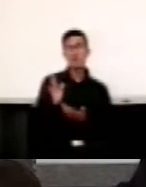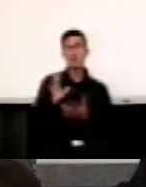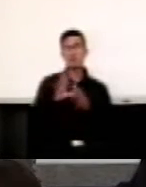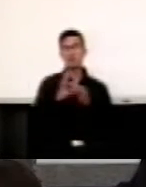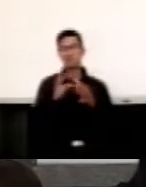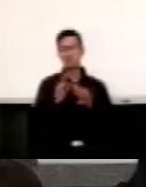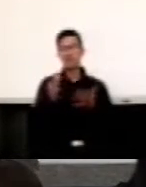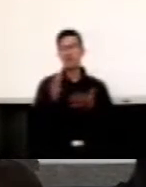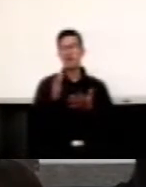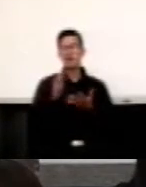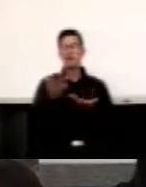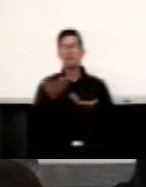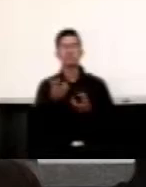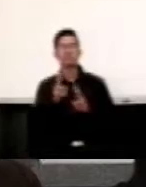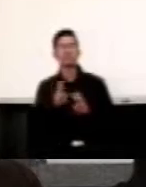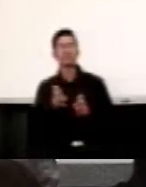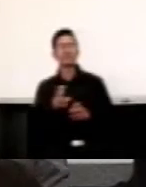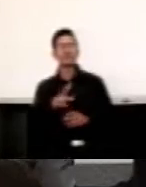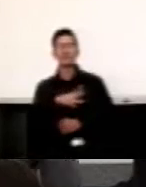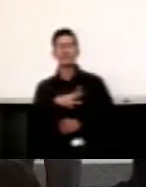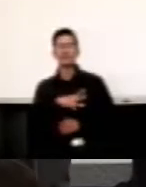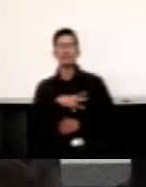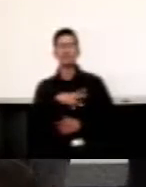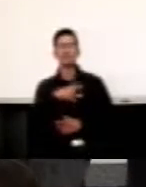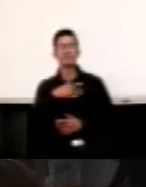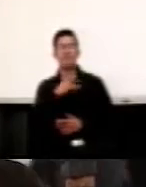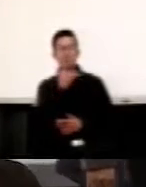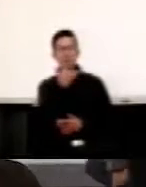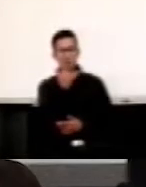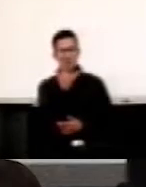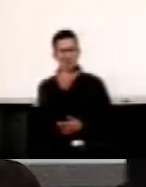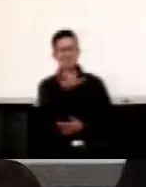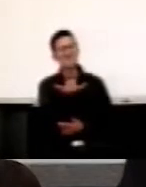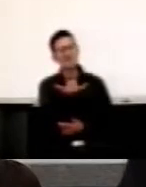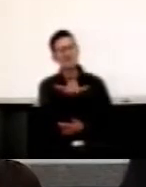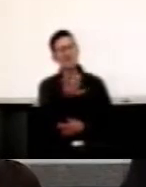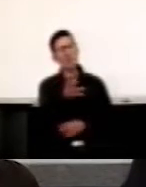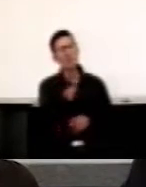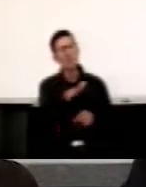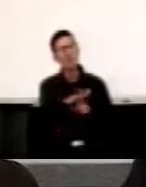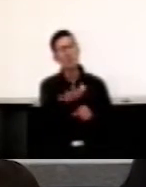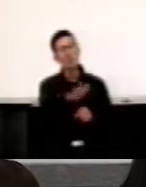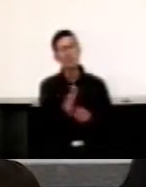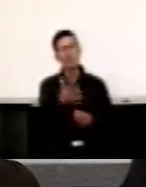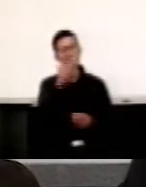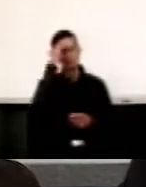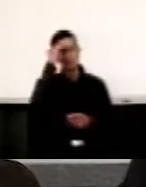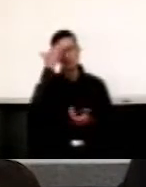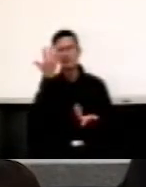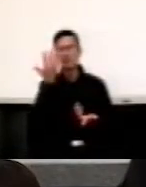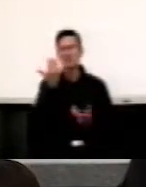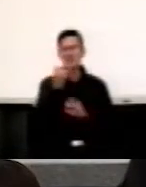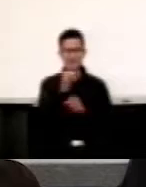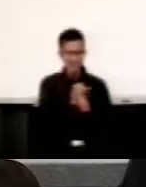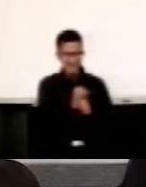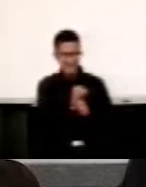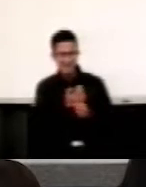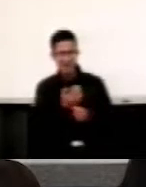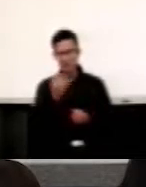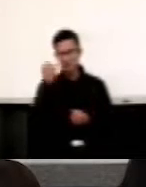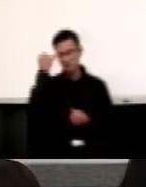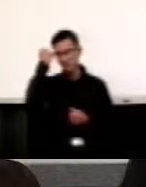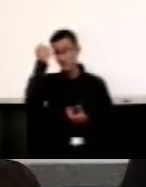final de cuentas creo que hay un error metodológico en pensar que una investigación empírica, una investigación